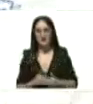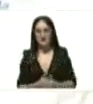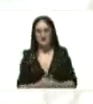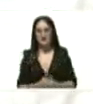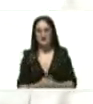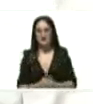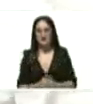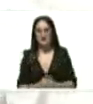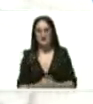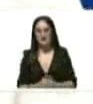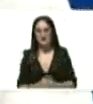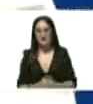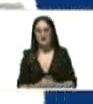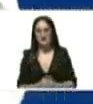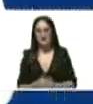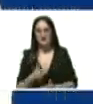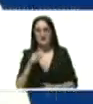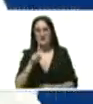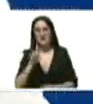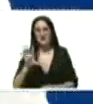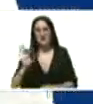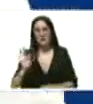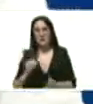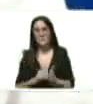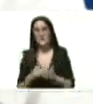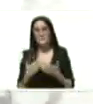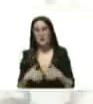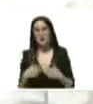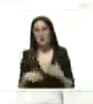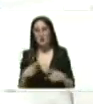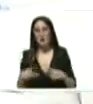hace vida a más de 150,000 productores